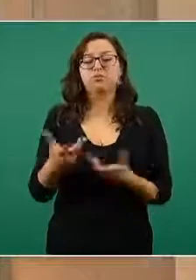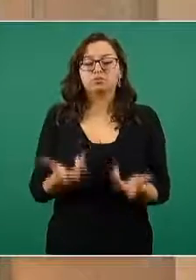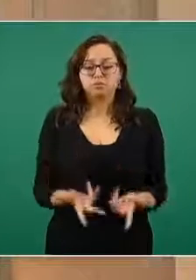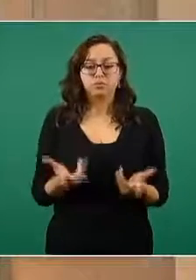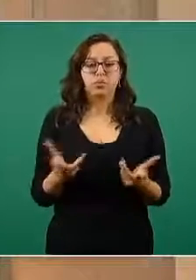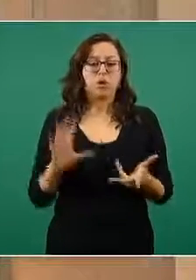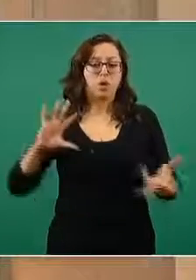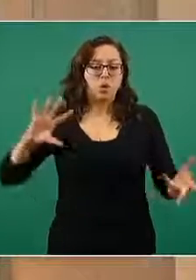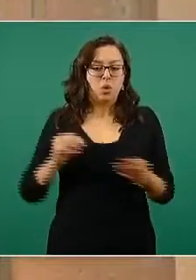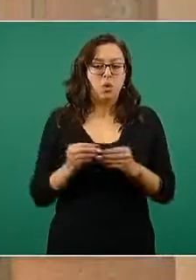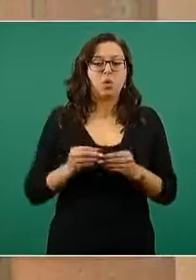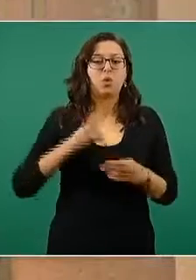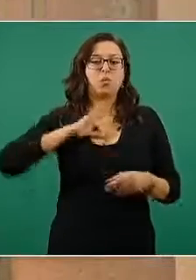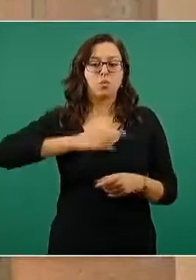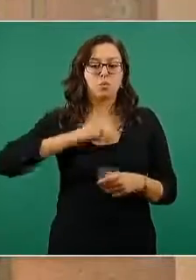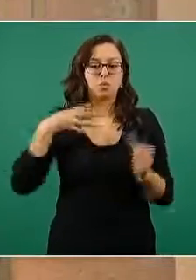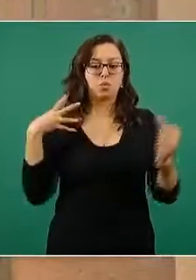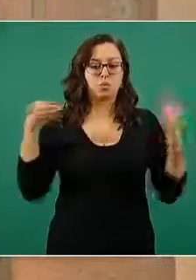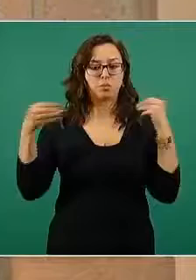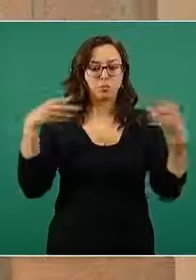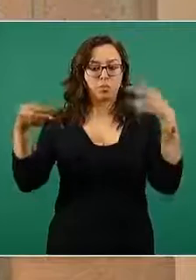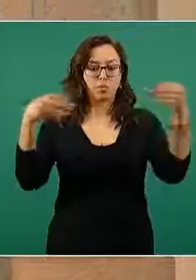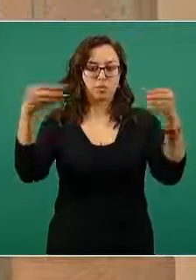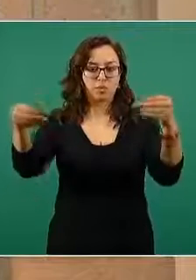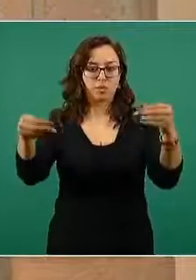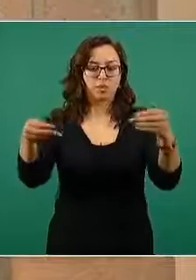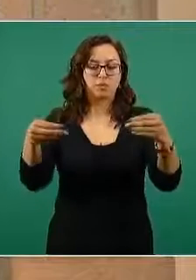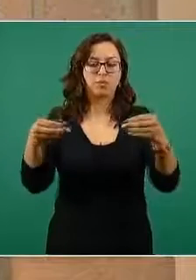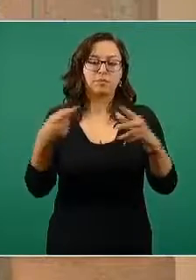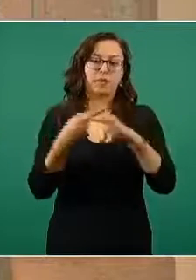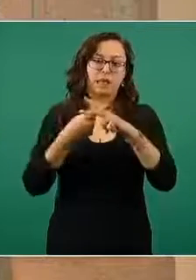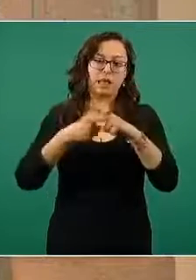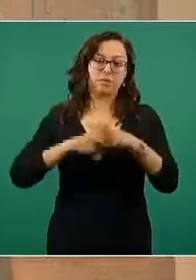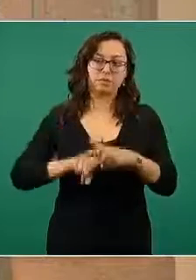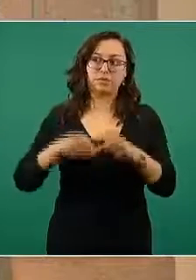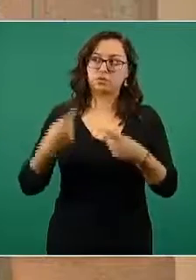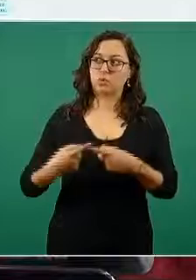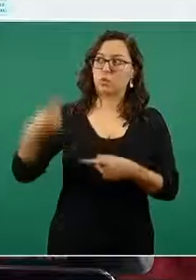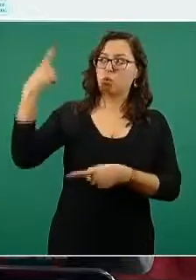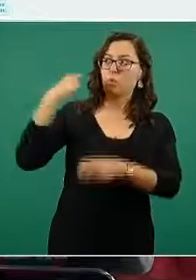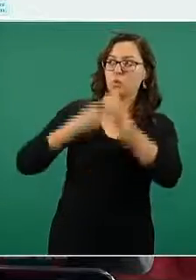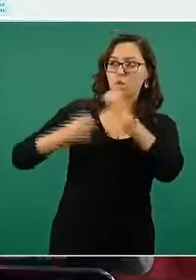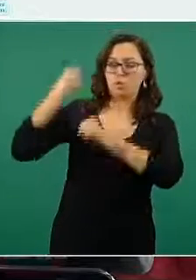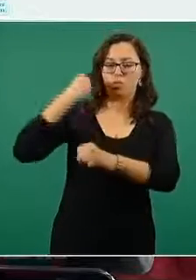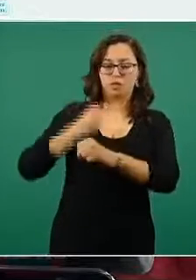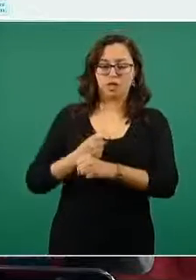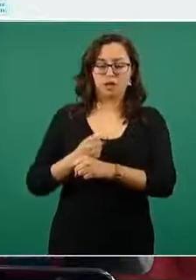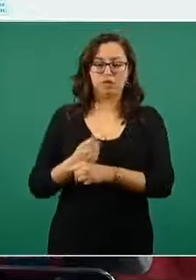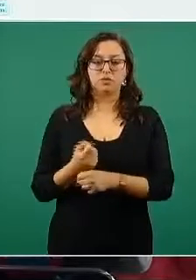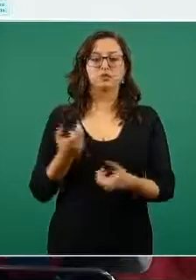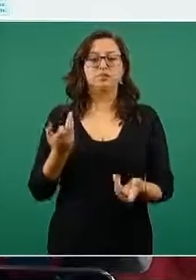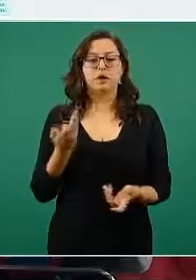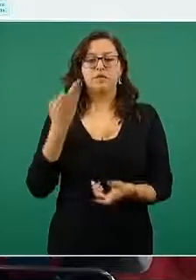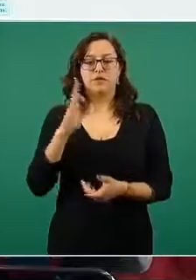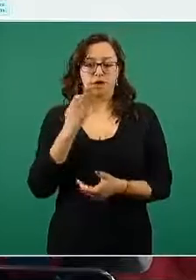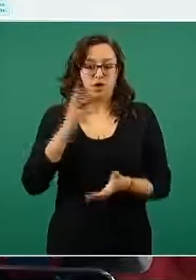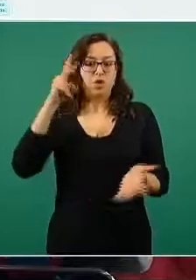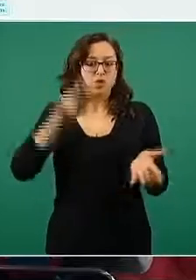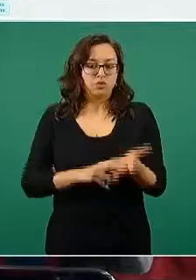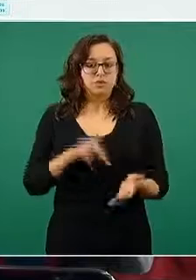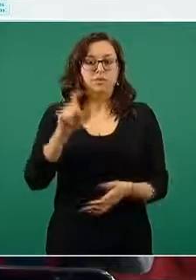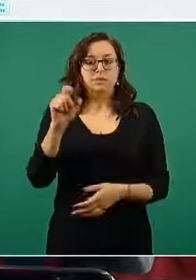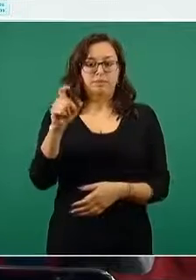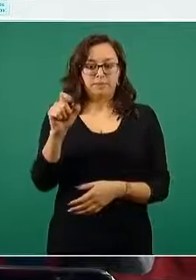el comportamiento de la epidemia en México desde su inicio a fines del mes de febrero del año